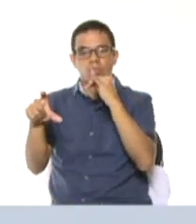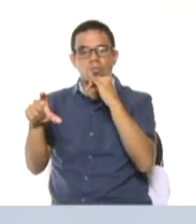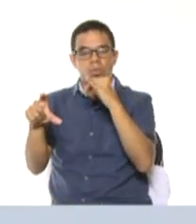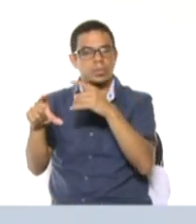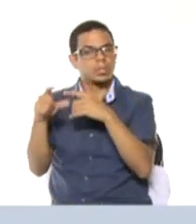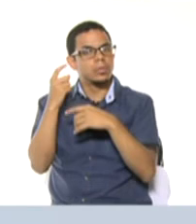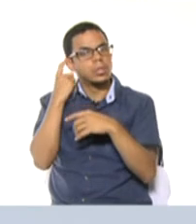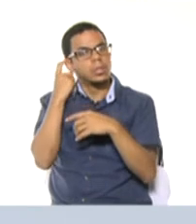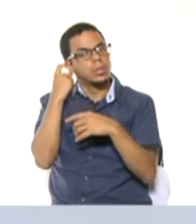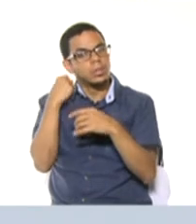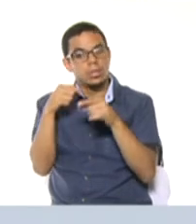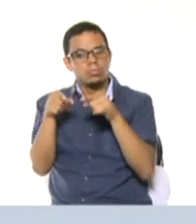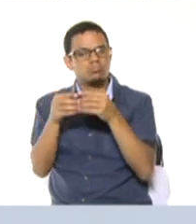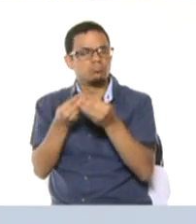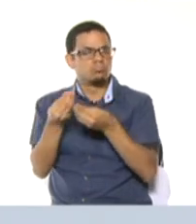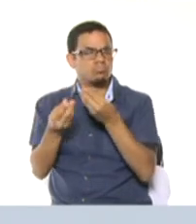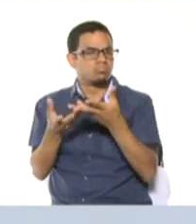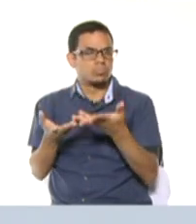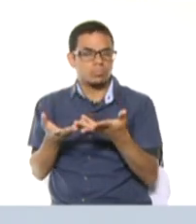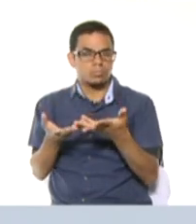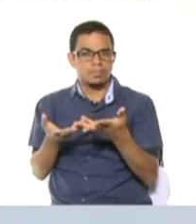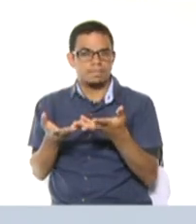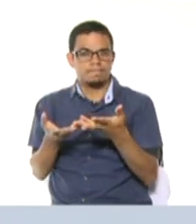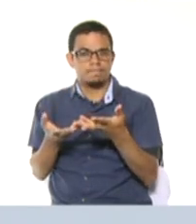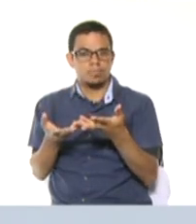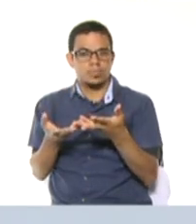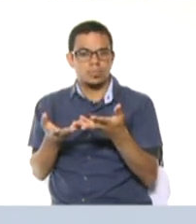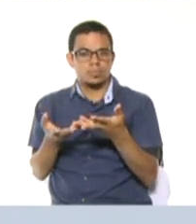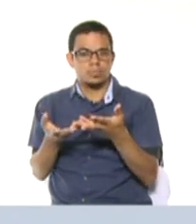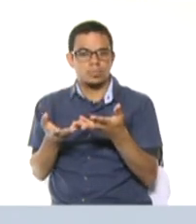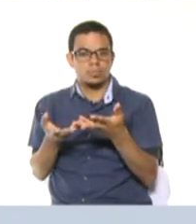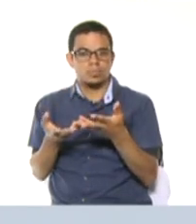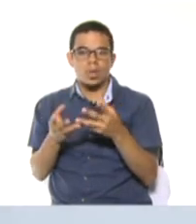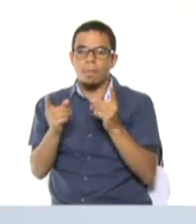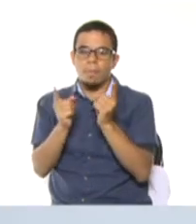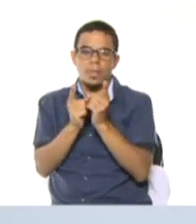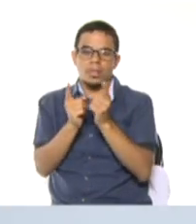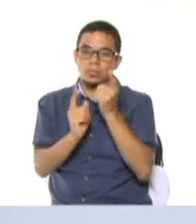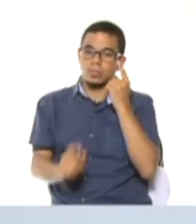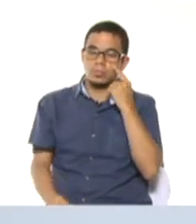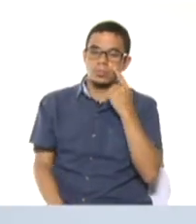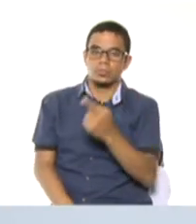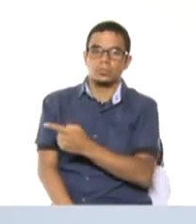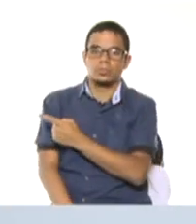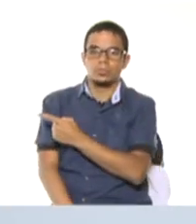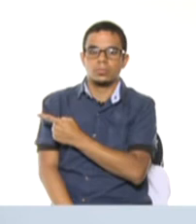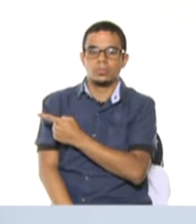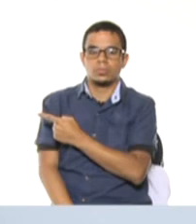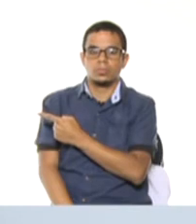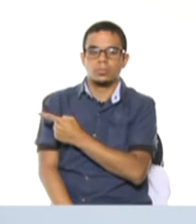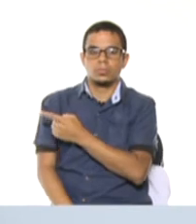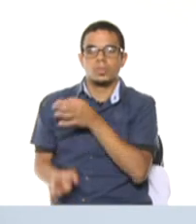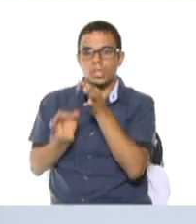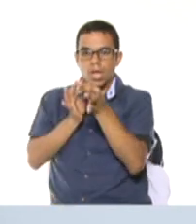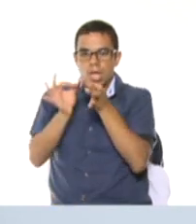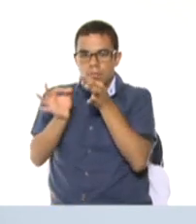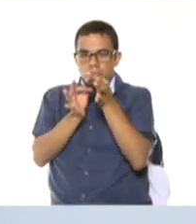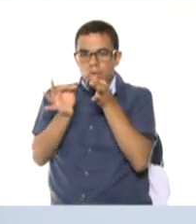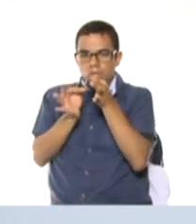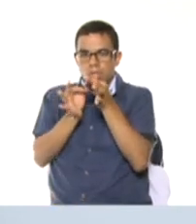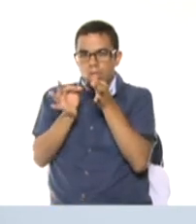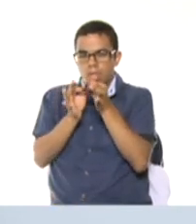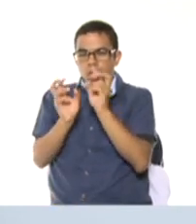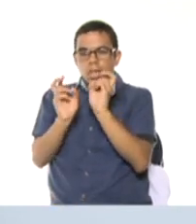las fichas informativas, a través de un pequeño esquema, nosotros podemos explicar un tema